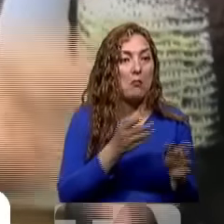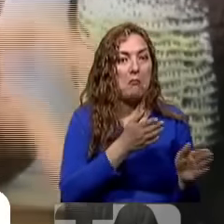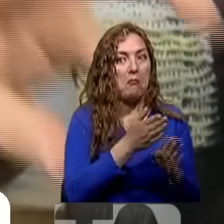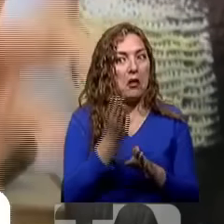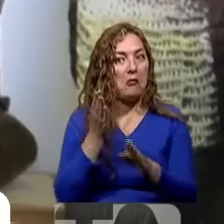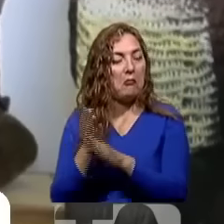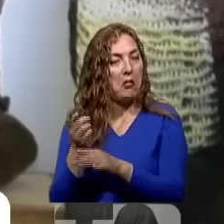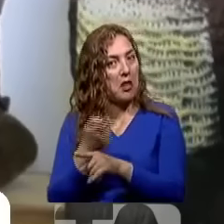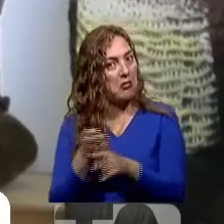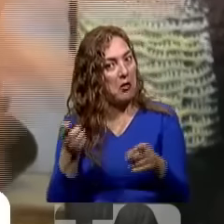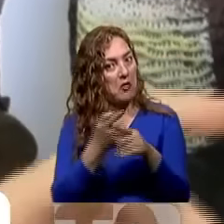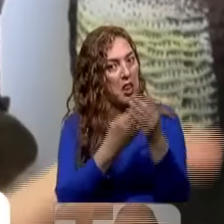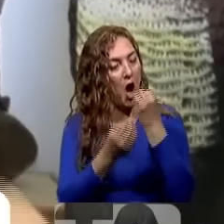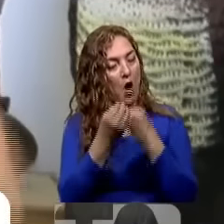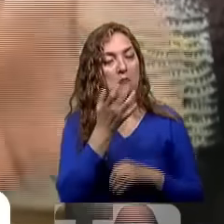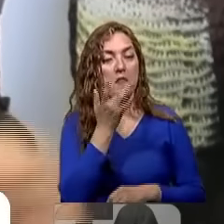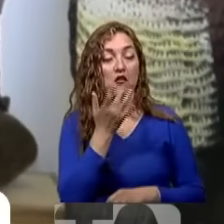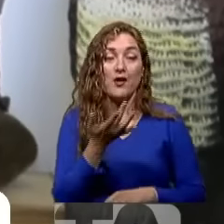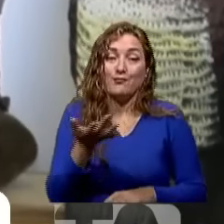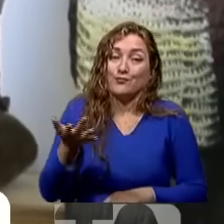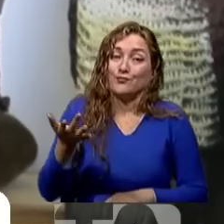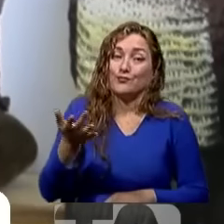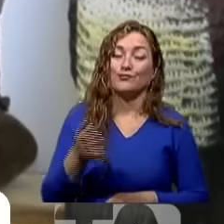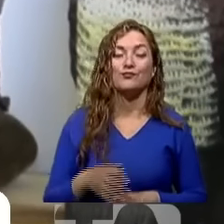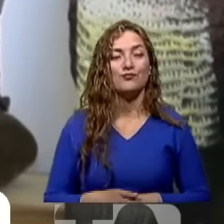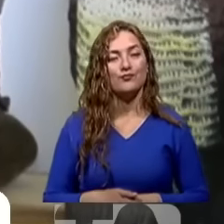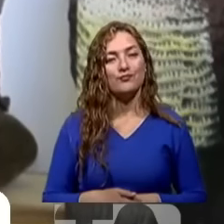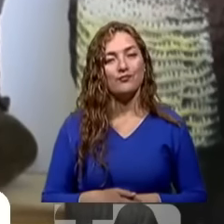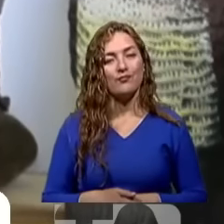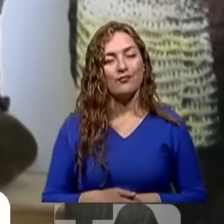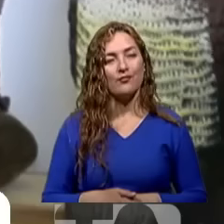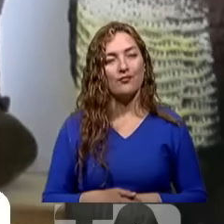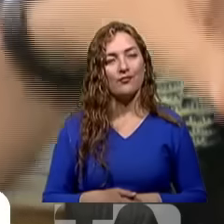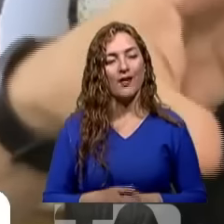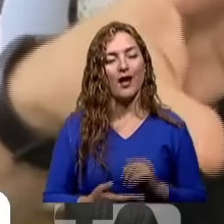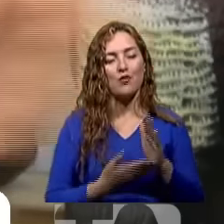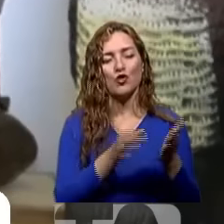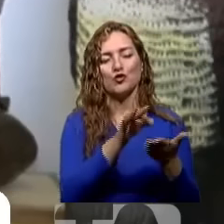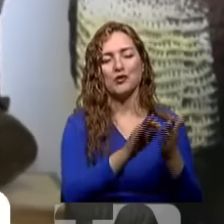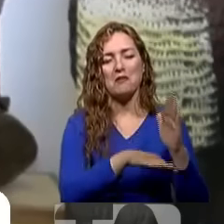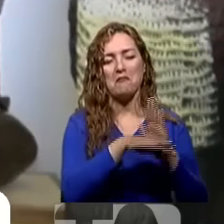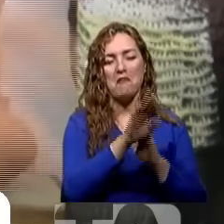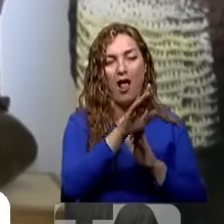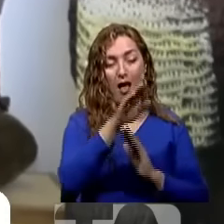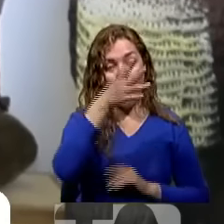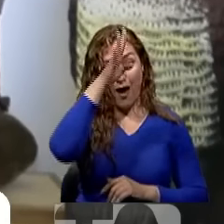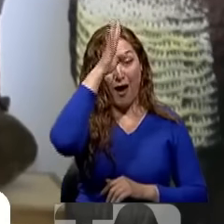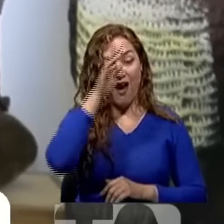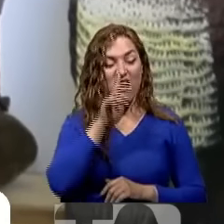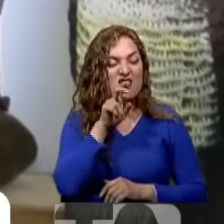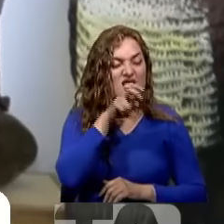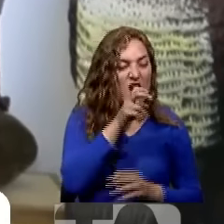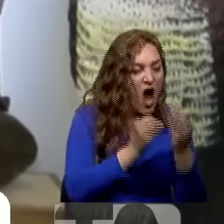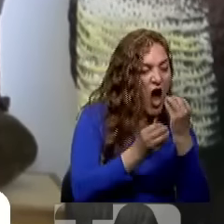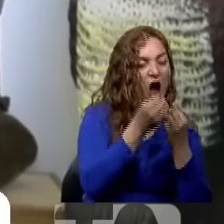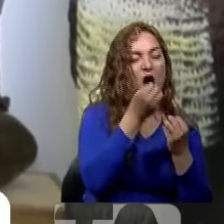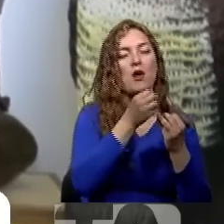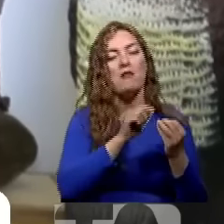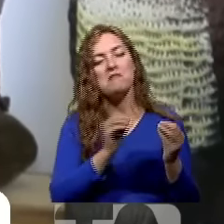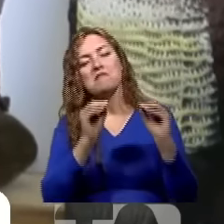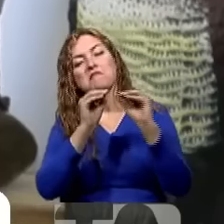especializa en diferentes presas o prefiere diferentes presas. Donde hay zonas donde hay más ardillas, las águilas se dedican a comer más ardillas. Donde